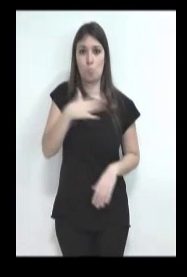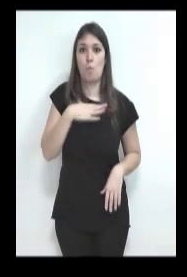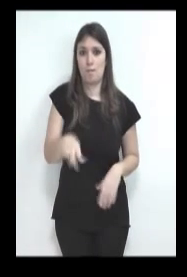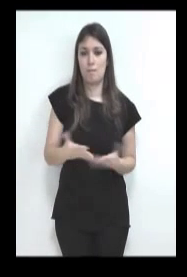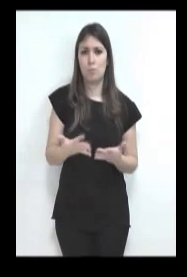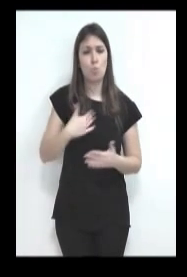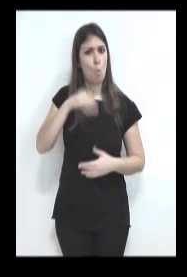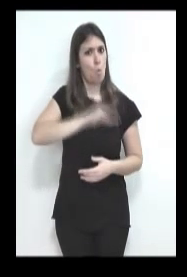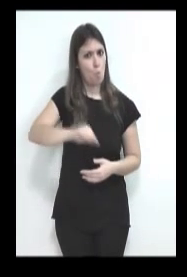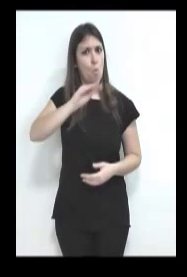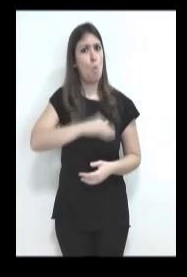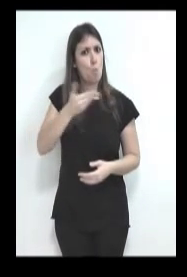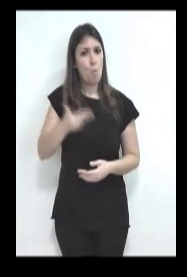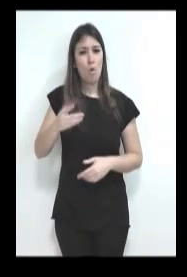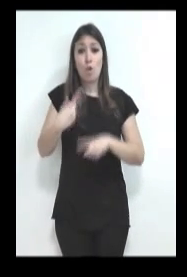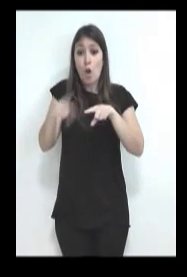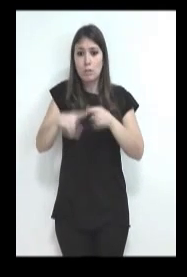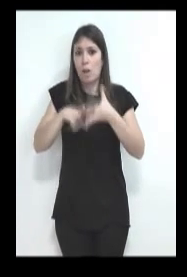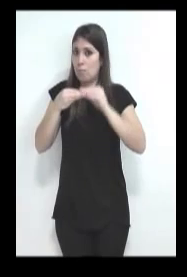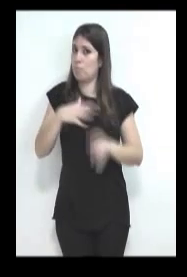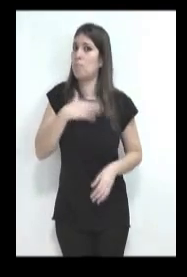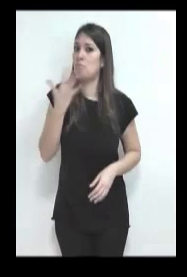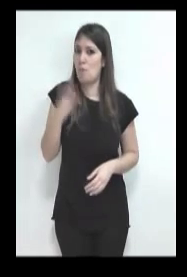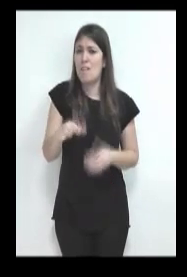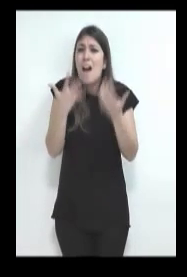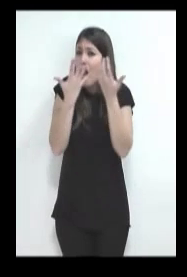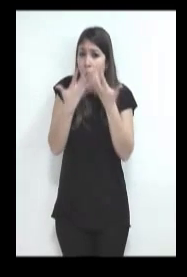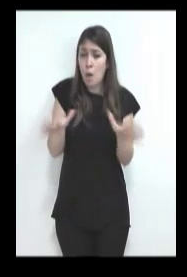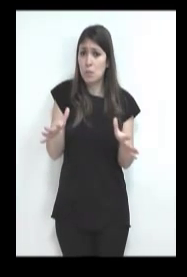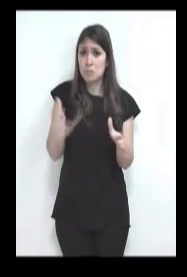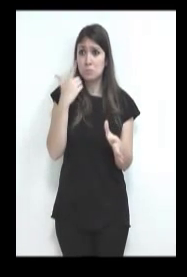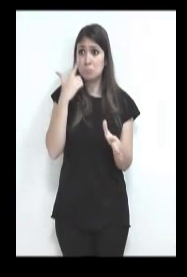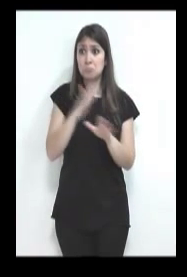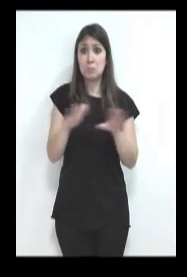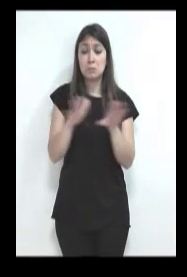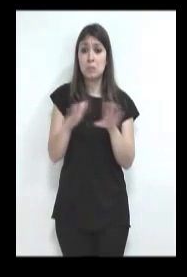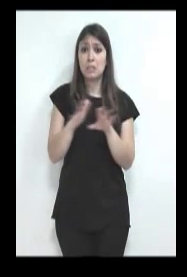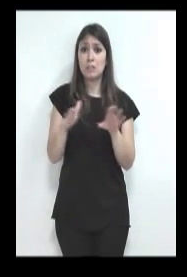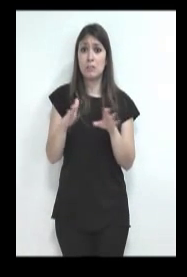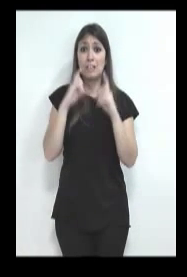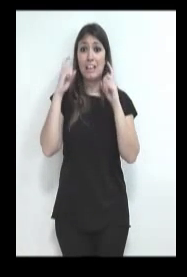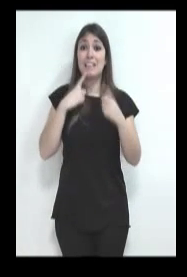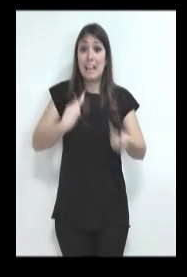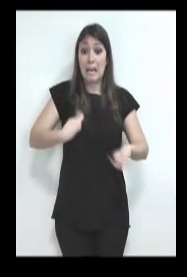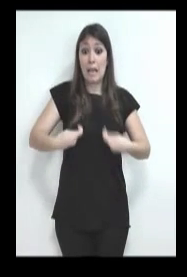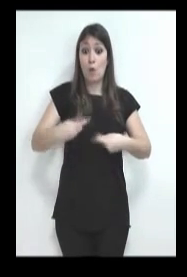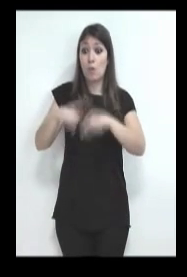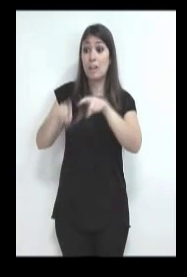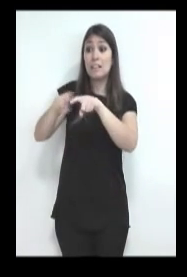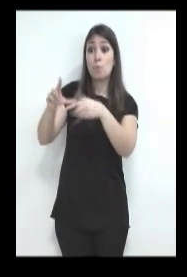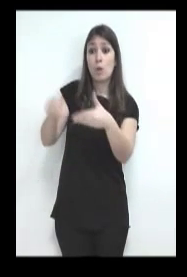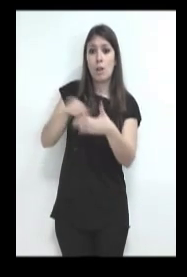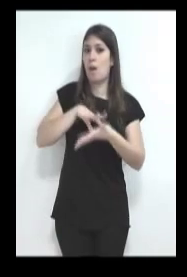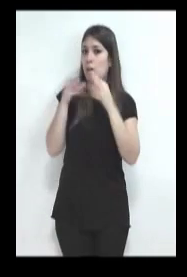es muy potente porque se pueden adaptar las cosas, aunque sea simplemente por adaptar el negocio a los clientes,